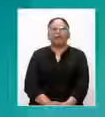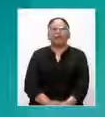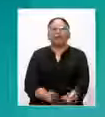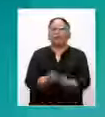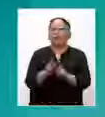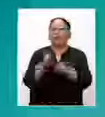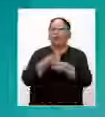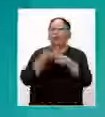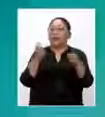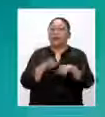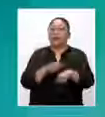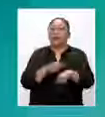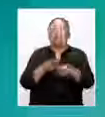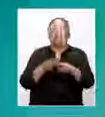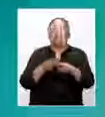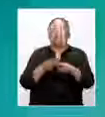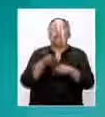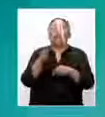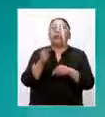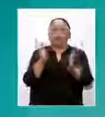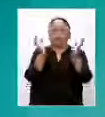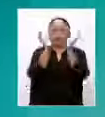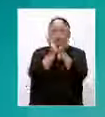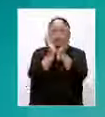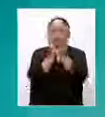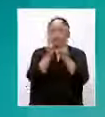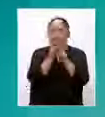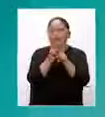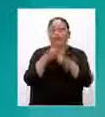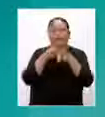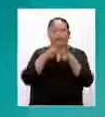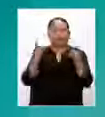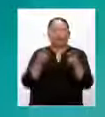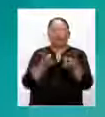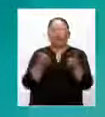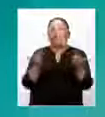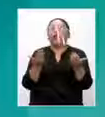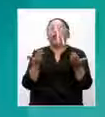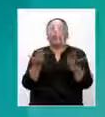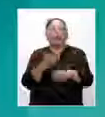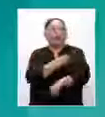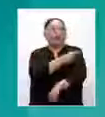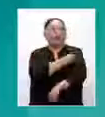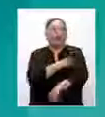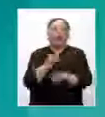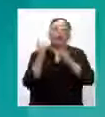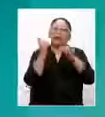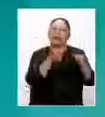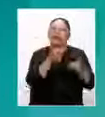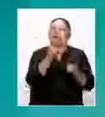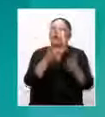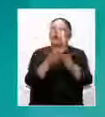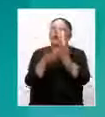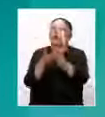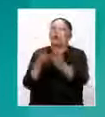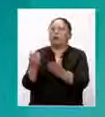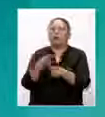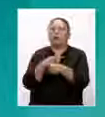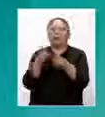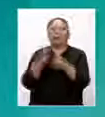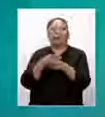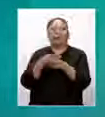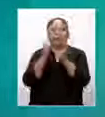en horas nada más va a estar brindando también datos sobre aquellos hospitales privados, clínicas privadas que están realizando